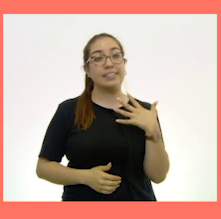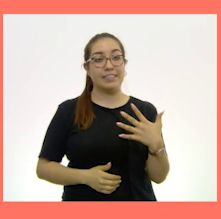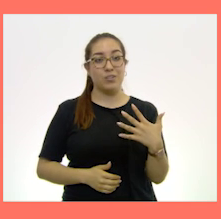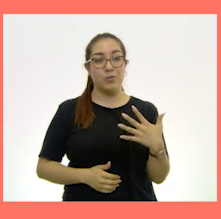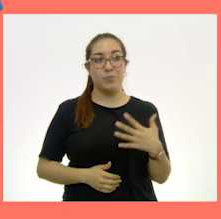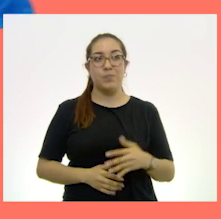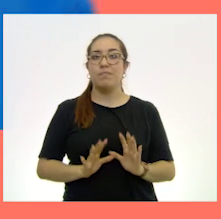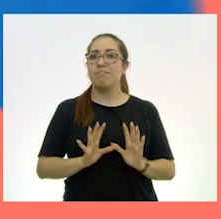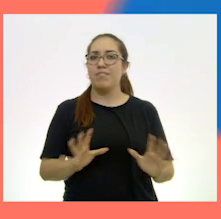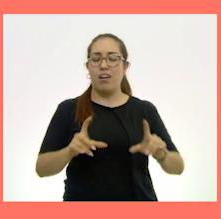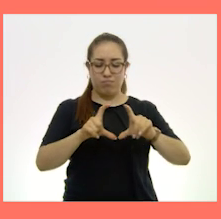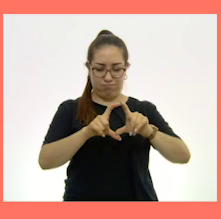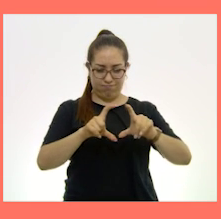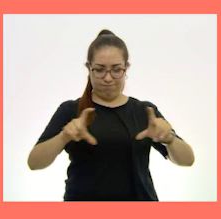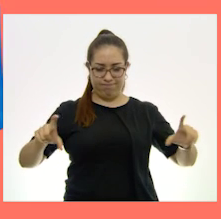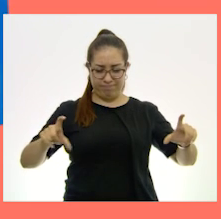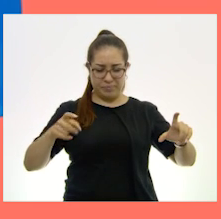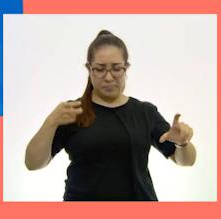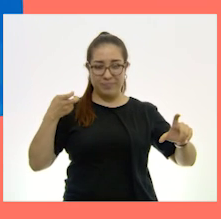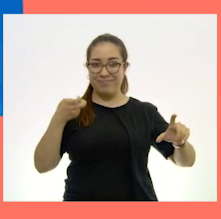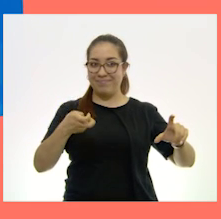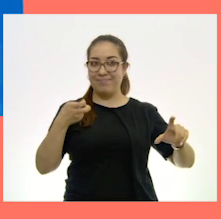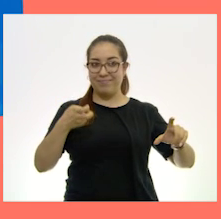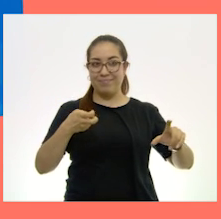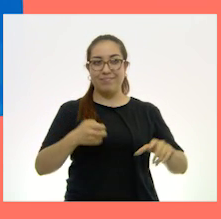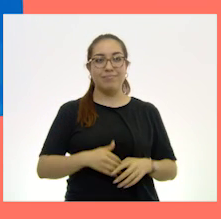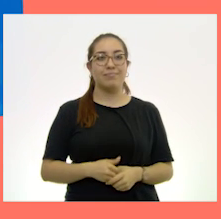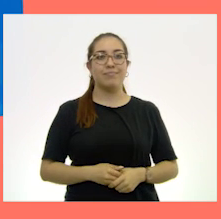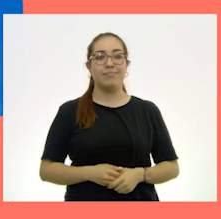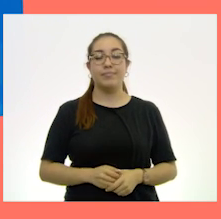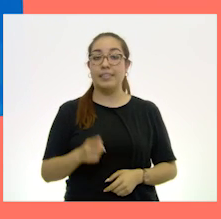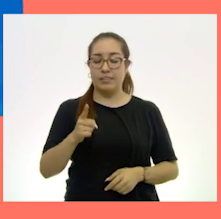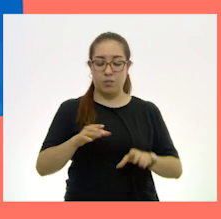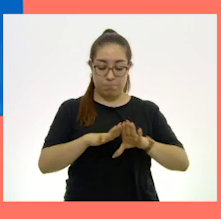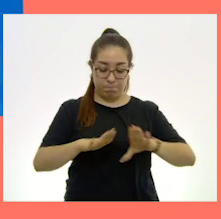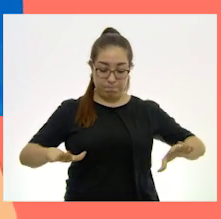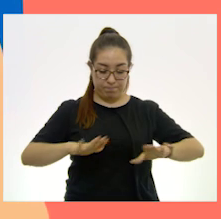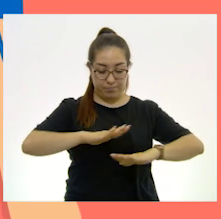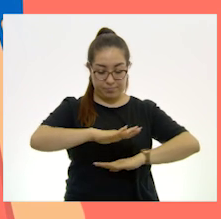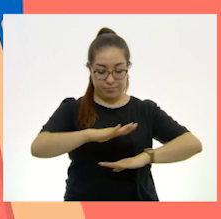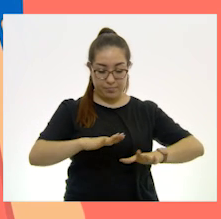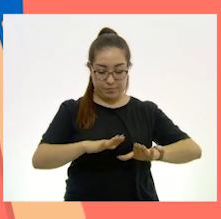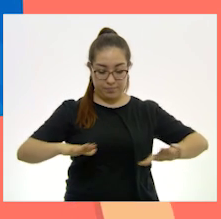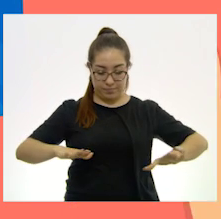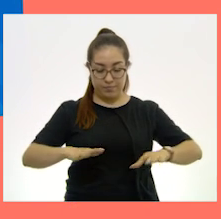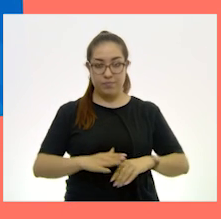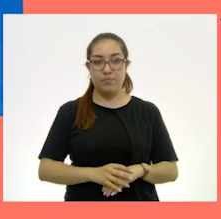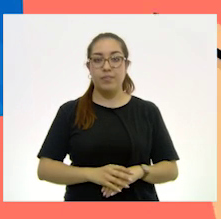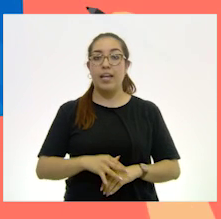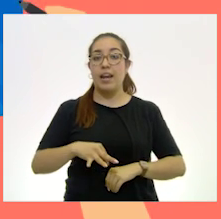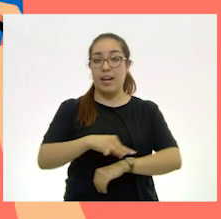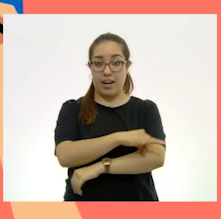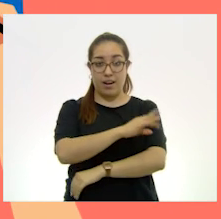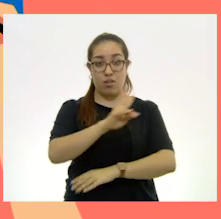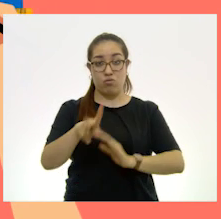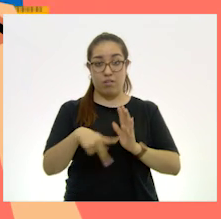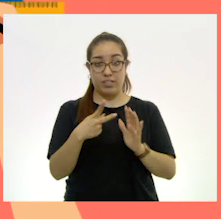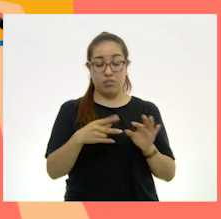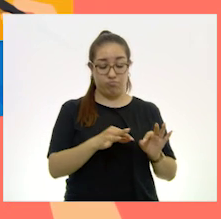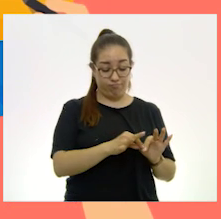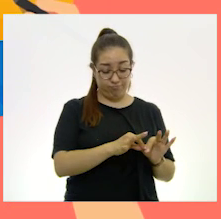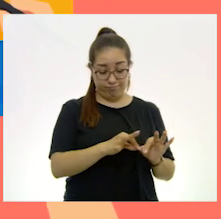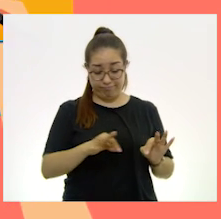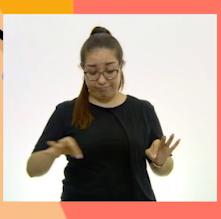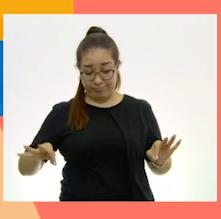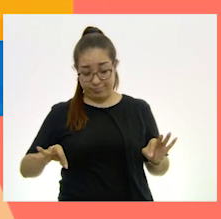5. Ahora tenemos un pequeño pedazo de playera. Estira a lo ancho y con ayuda de la regla, mide y marca con